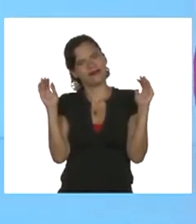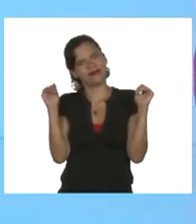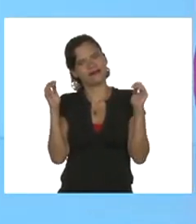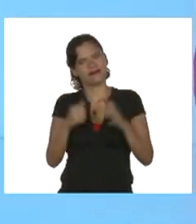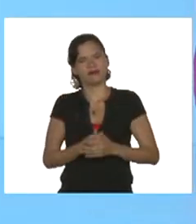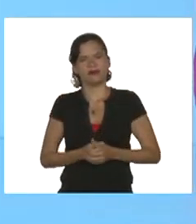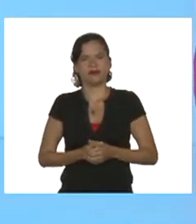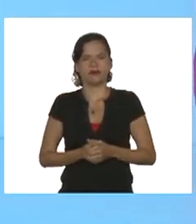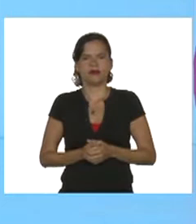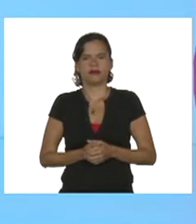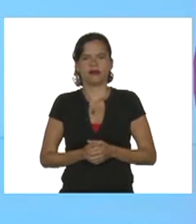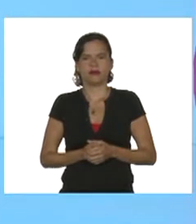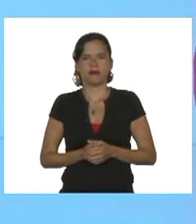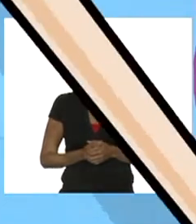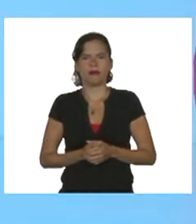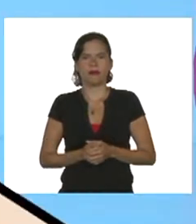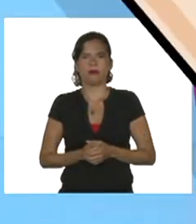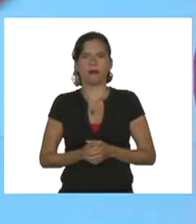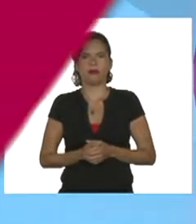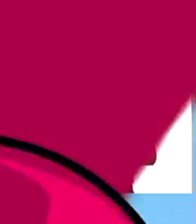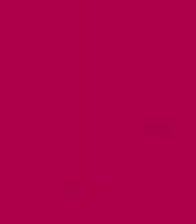Adiós, adiós. Chao.